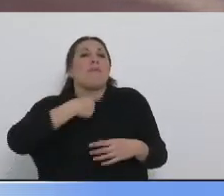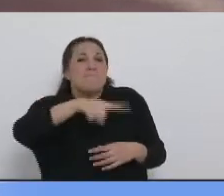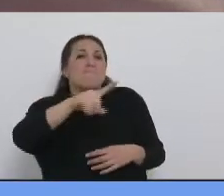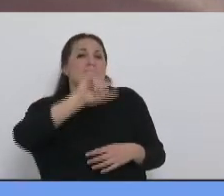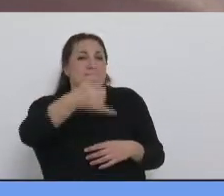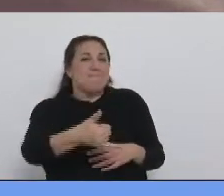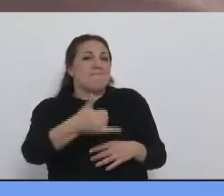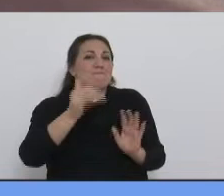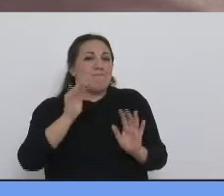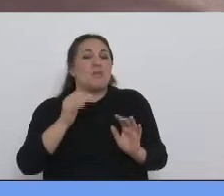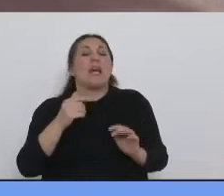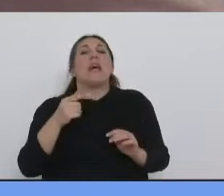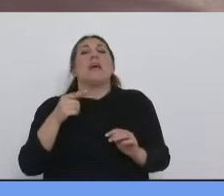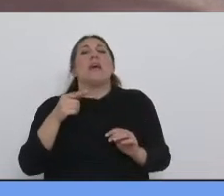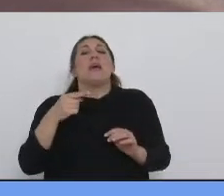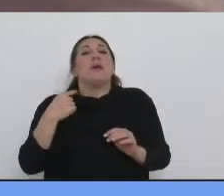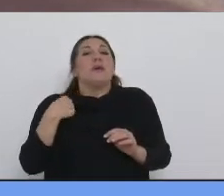tenemos consideraciones